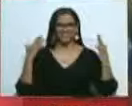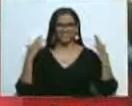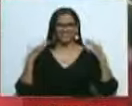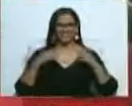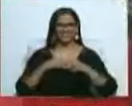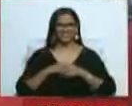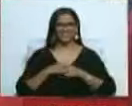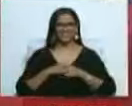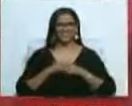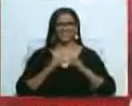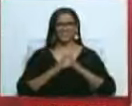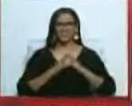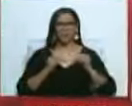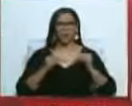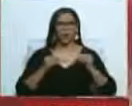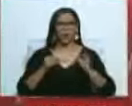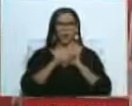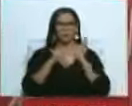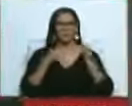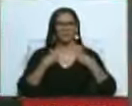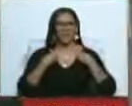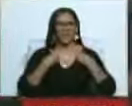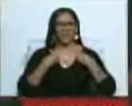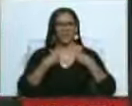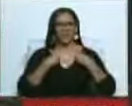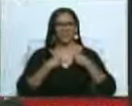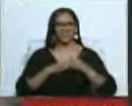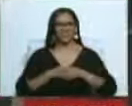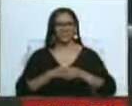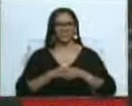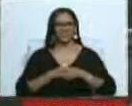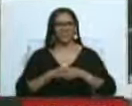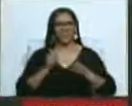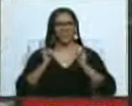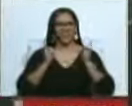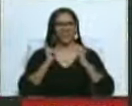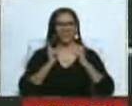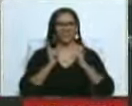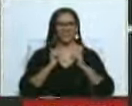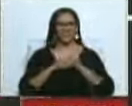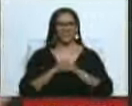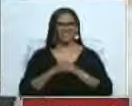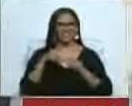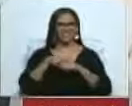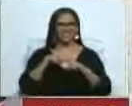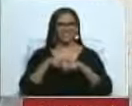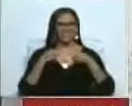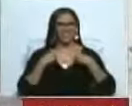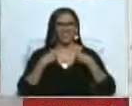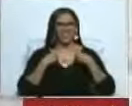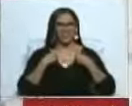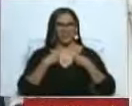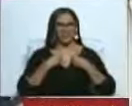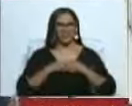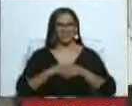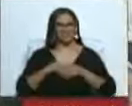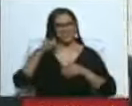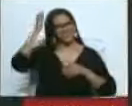Todos los programas son en vivo. A veces nos sabotean, pero son en vivo.